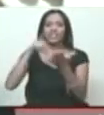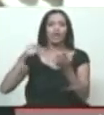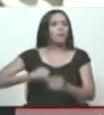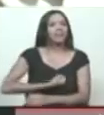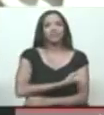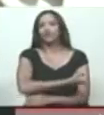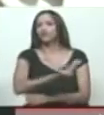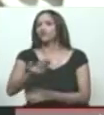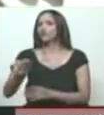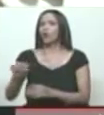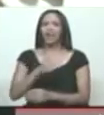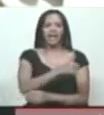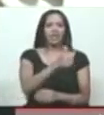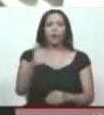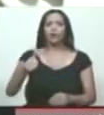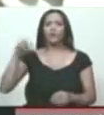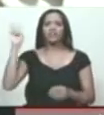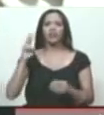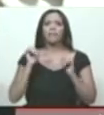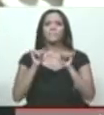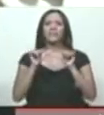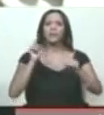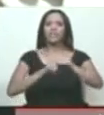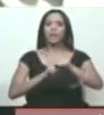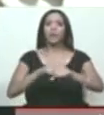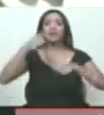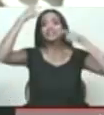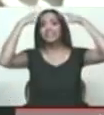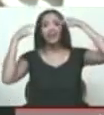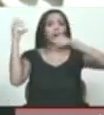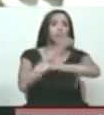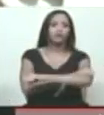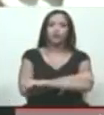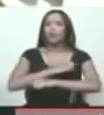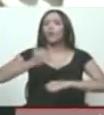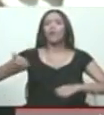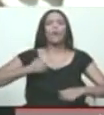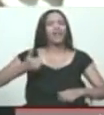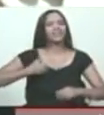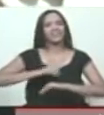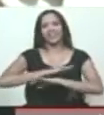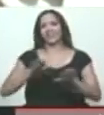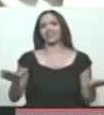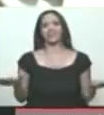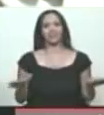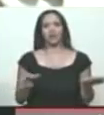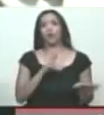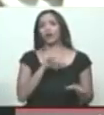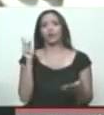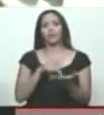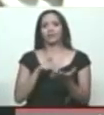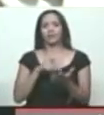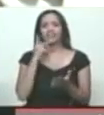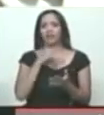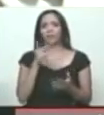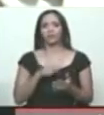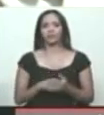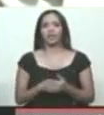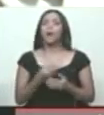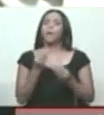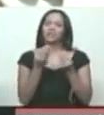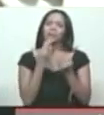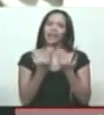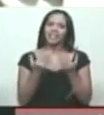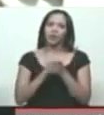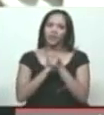todos los venezolanos y todas las venezolanas al mismo tiempo, sea chavista, sea opositor, o no participe en actividad política. De verdad, muchísimas gracias,